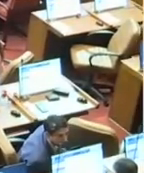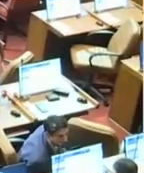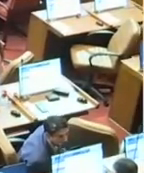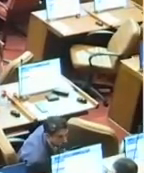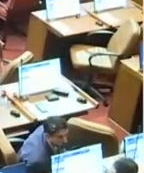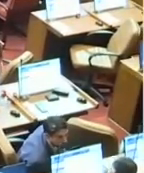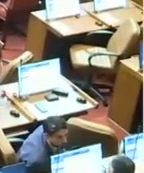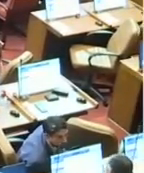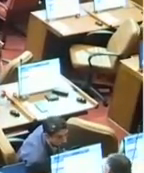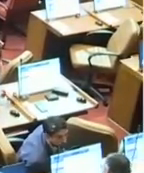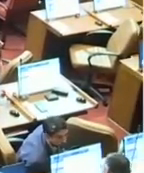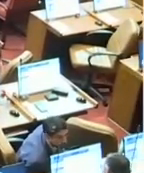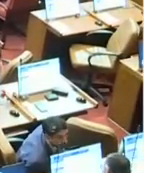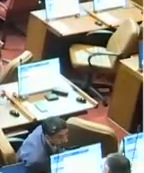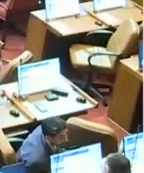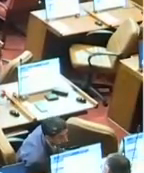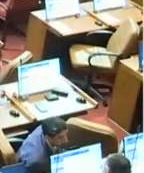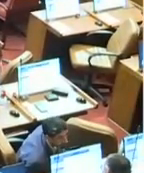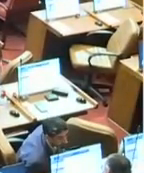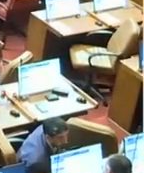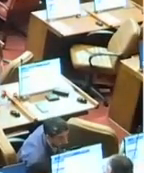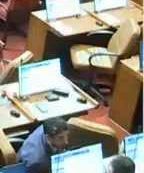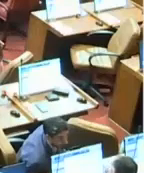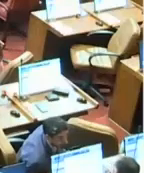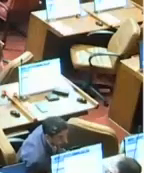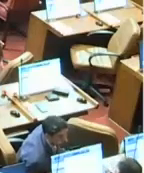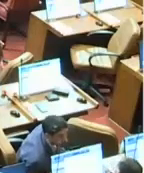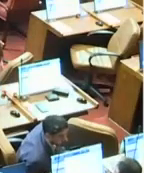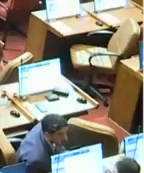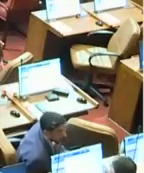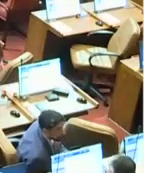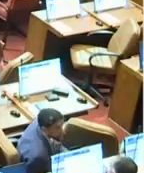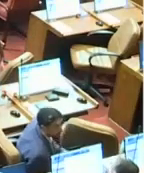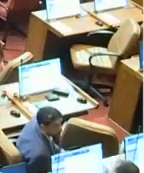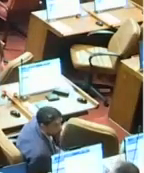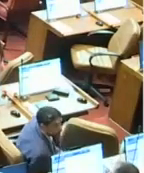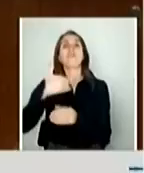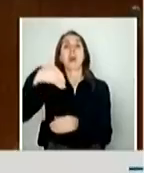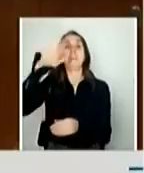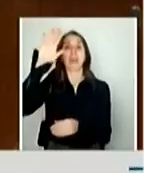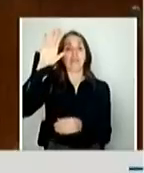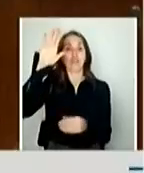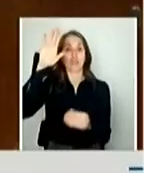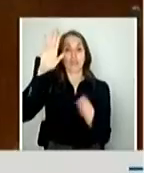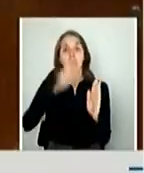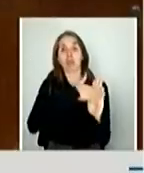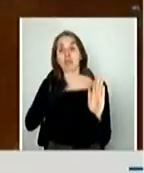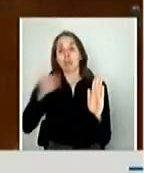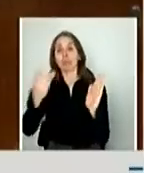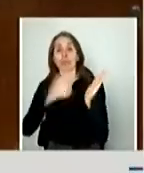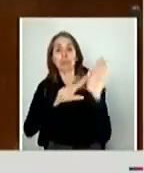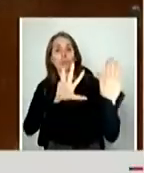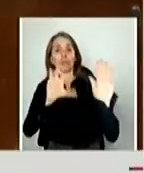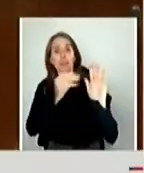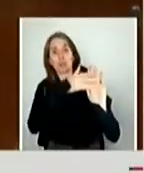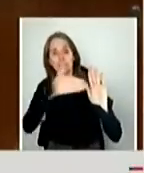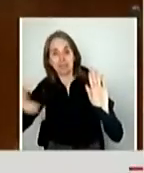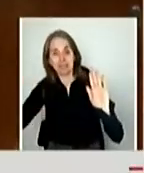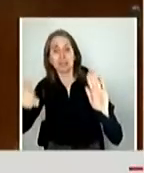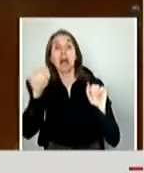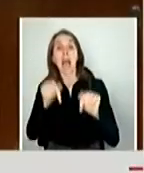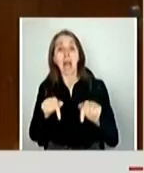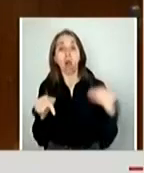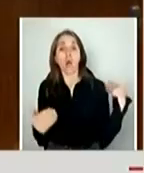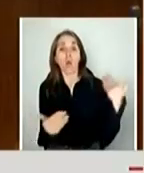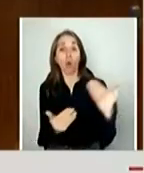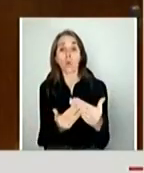Cristiana. Y acto seguido, dado que los demás partidos estaban siendo perseguidos mucho más que lo que al principio fue